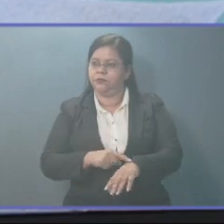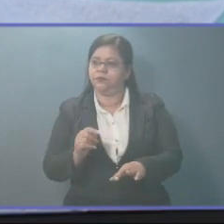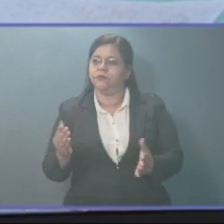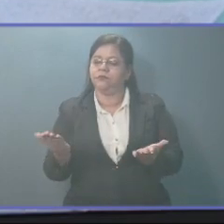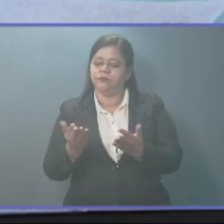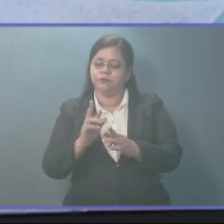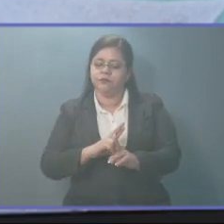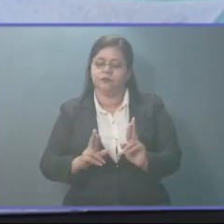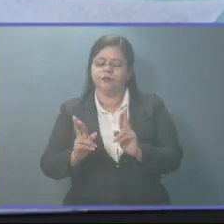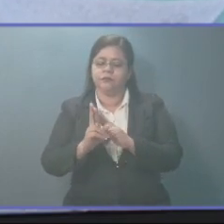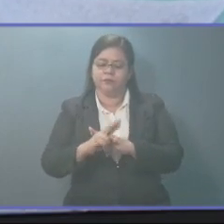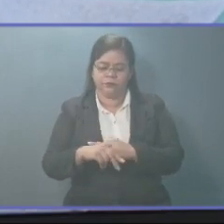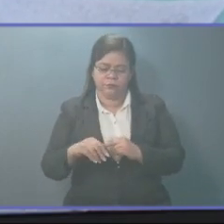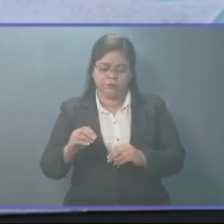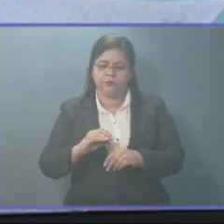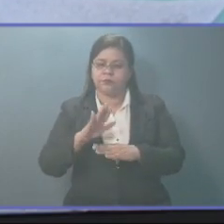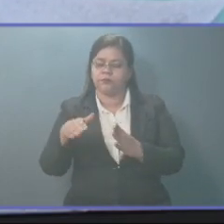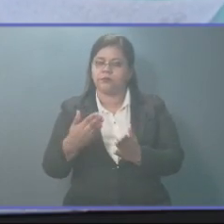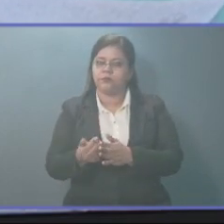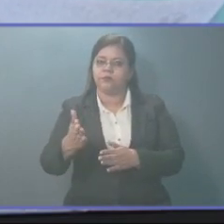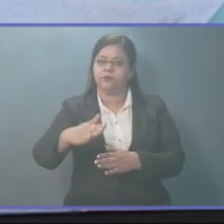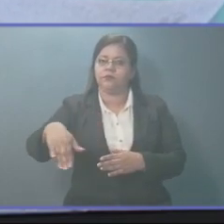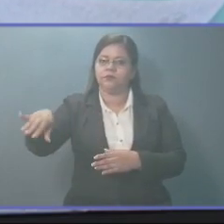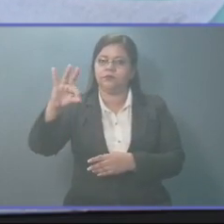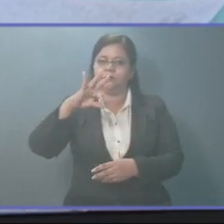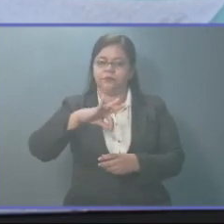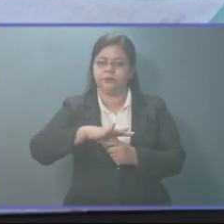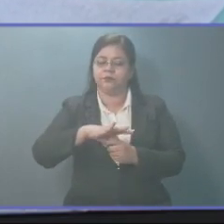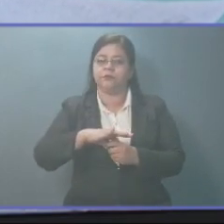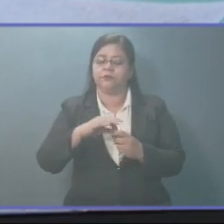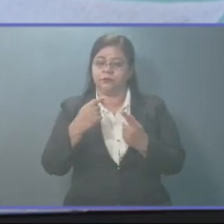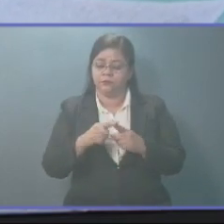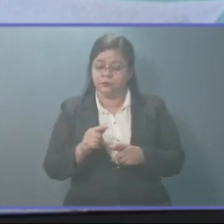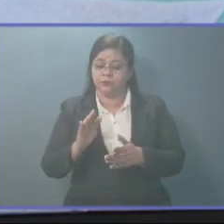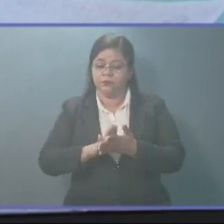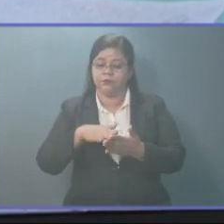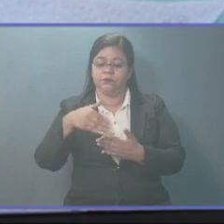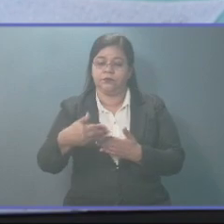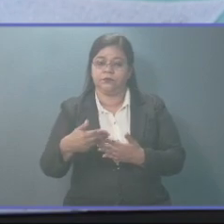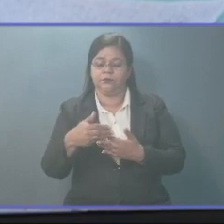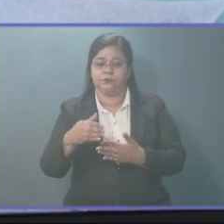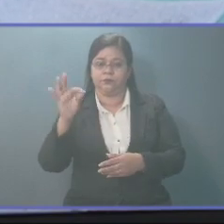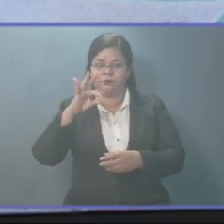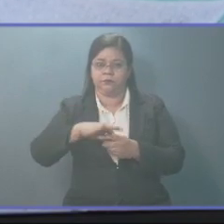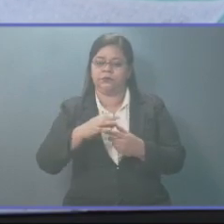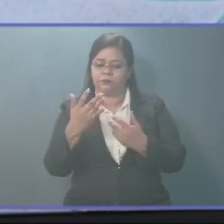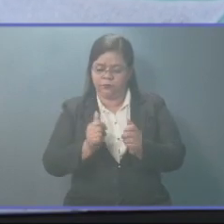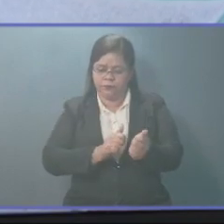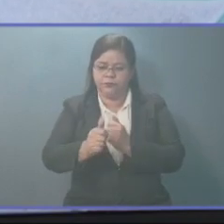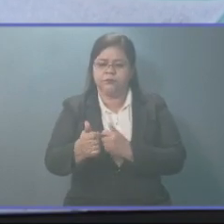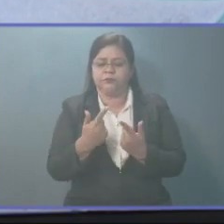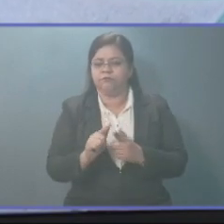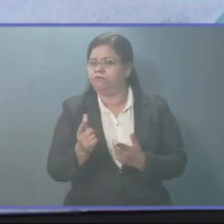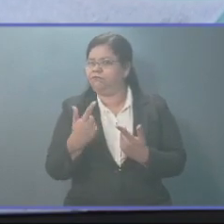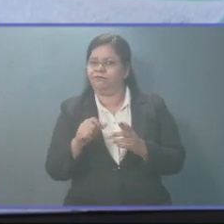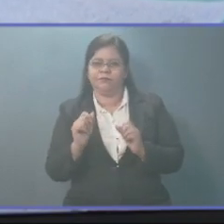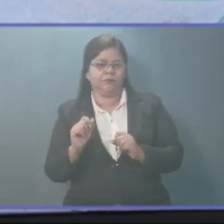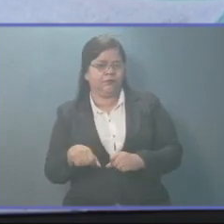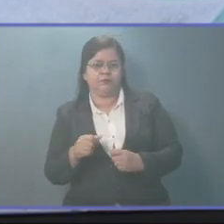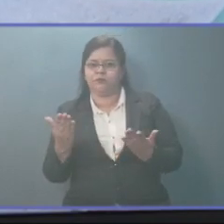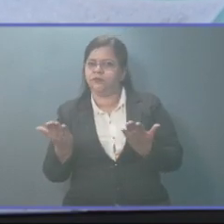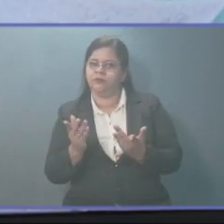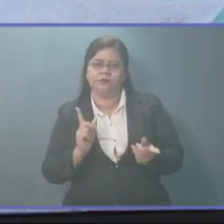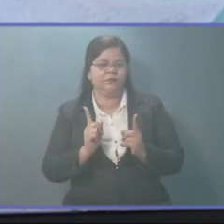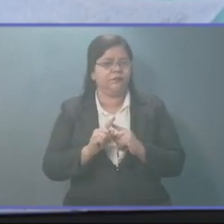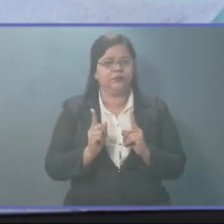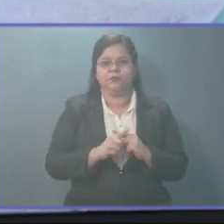reformas con incidencia en el ámbito electoral y también porque el calendario electoral ya está en marcha y no se pueden introducir cambios